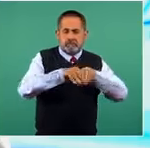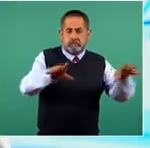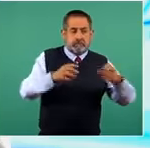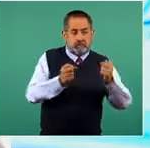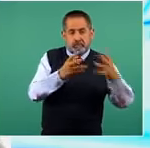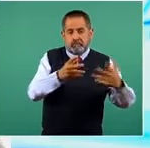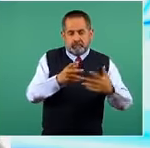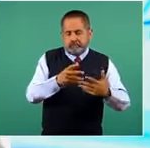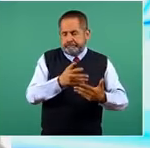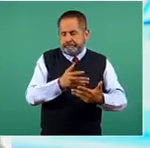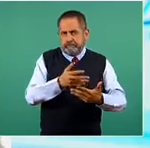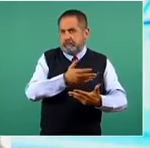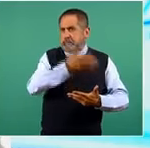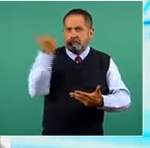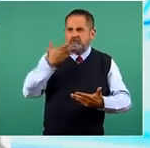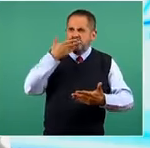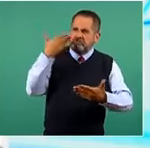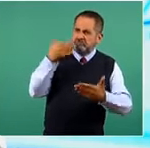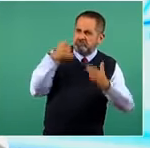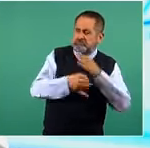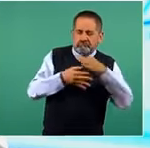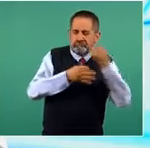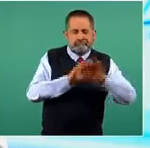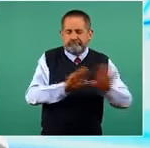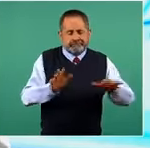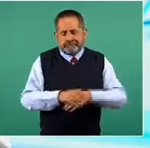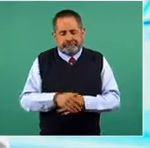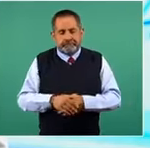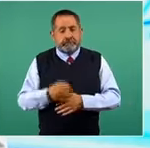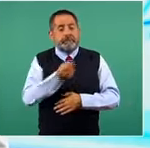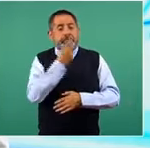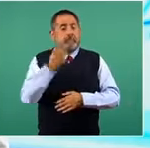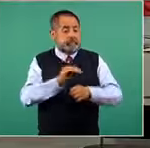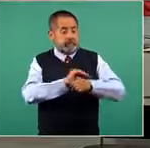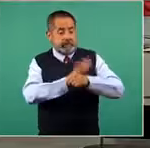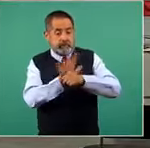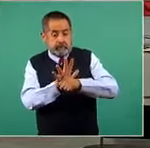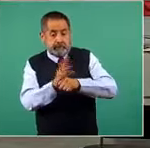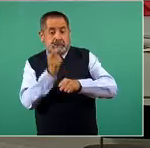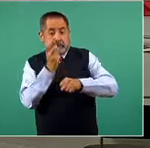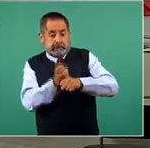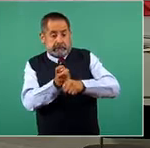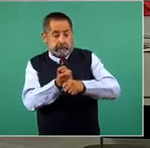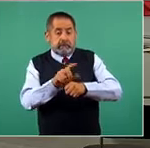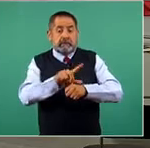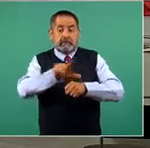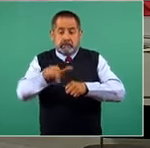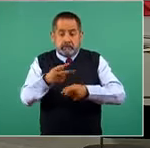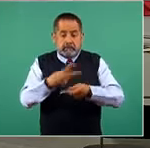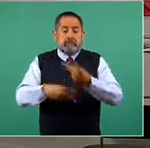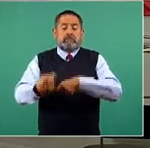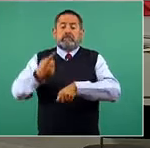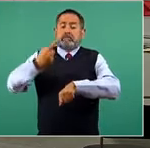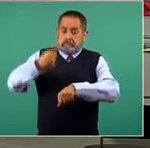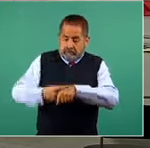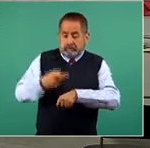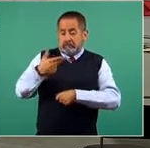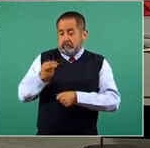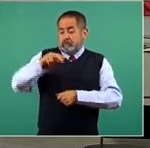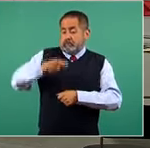mucha desinformación, es que el COVID lleva a tener hongo negro y aparentemente han permeado la idea